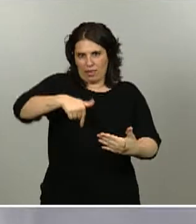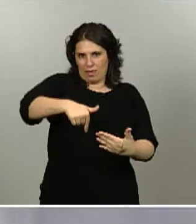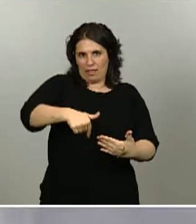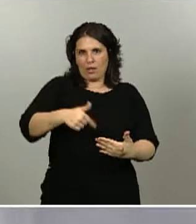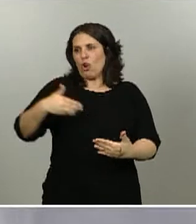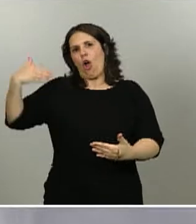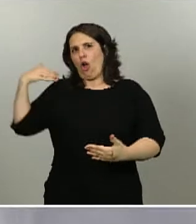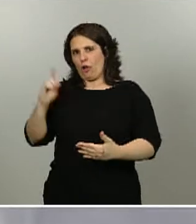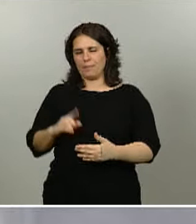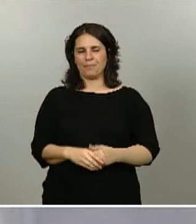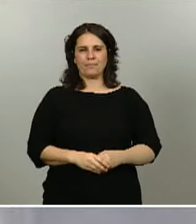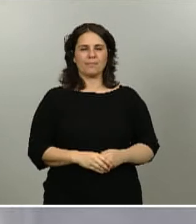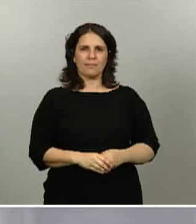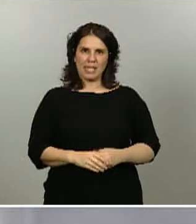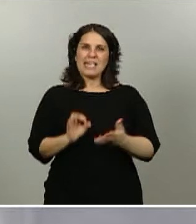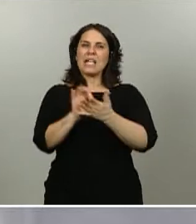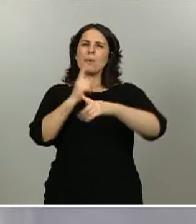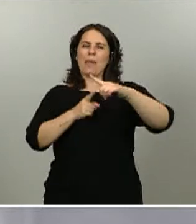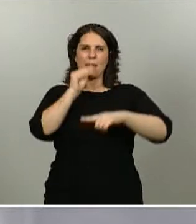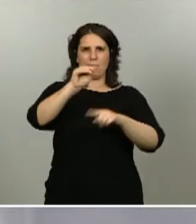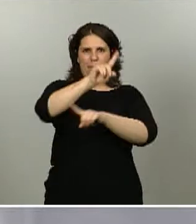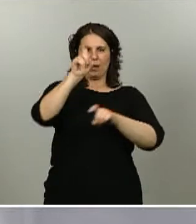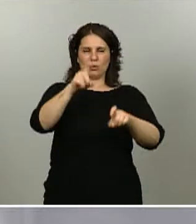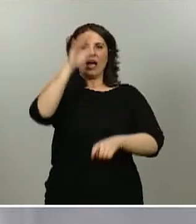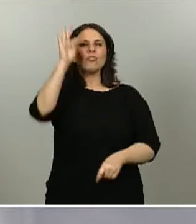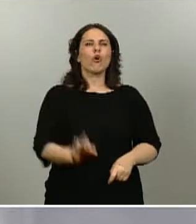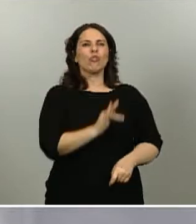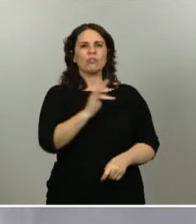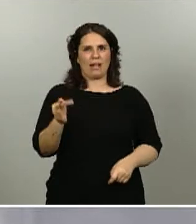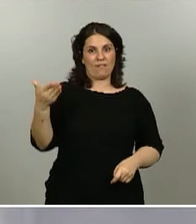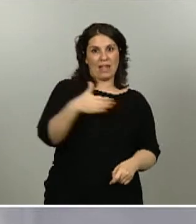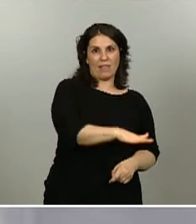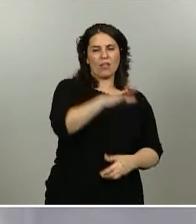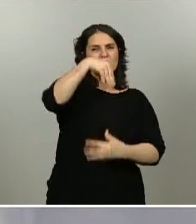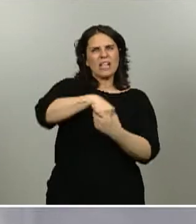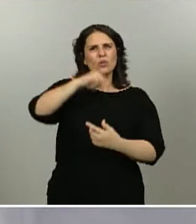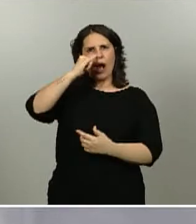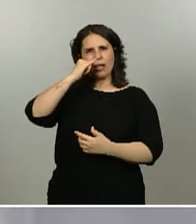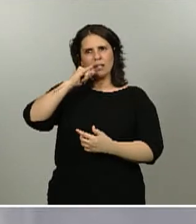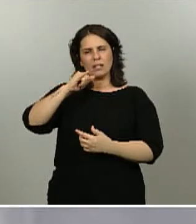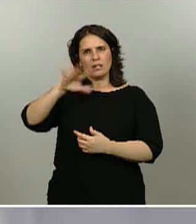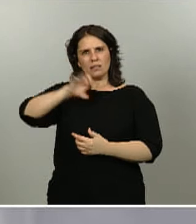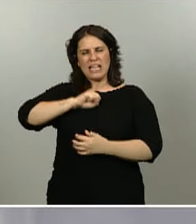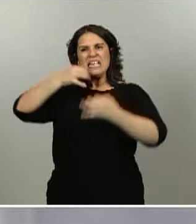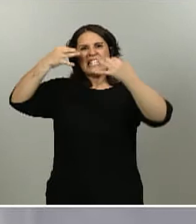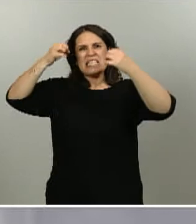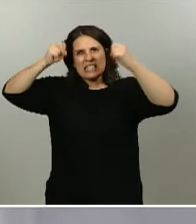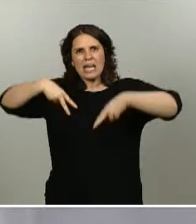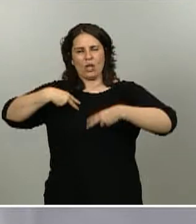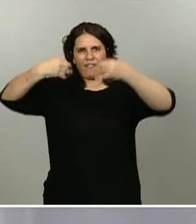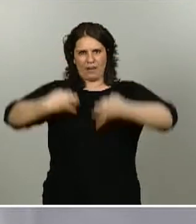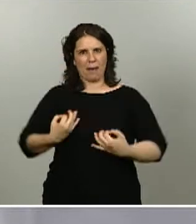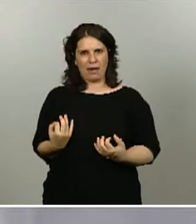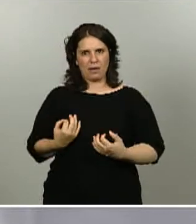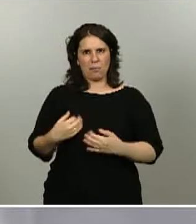Servimedia le pregunta por qué el total de fallecidos incluía casos sin confirmar de las comunidades si el Ministerio ya dio una orden al respecto